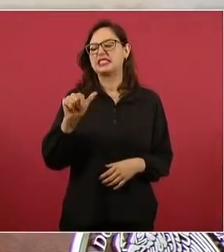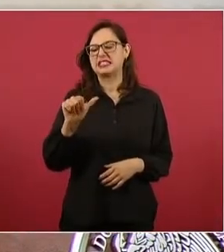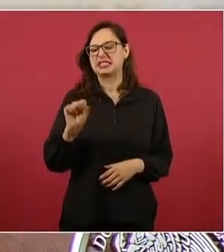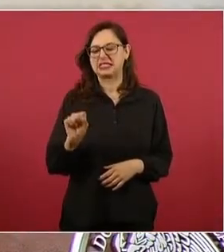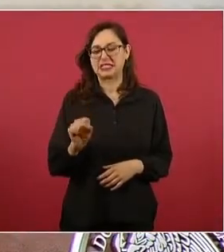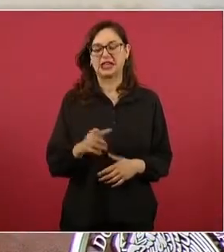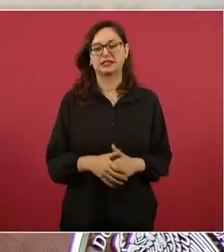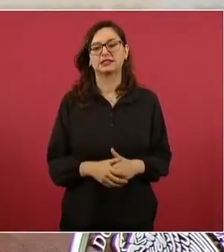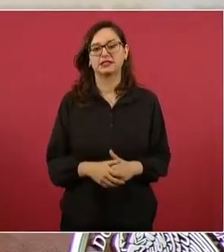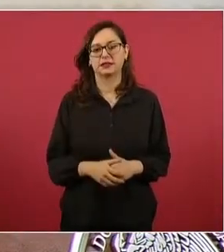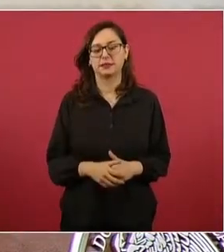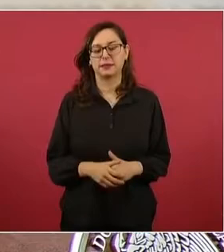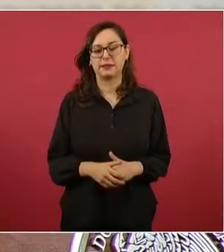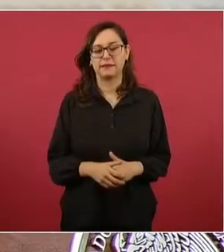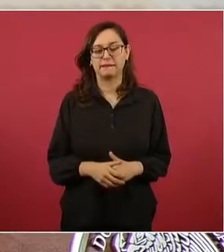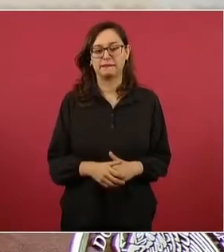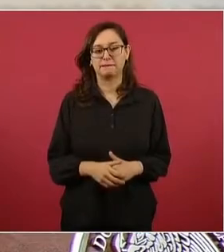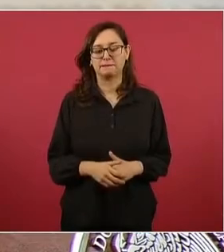de eliminar